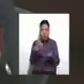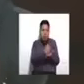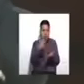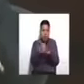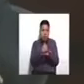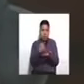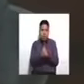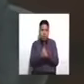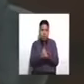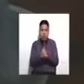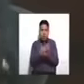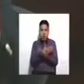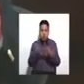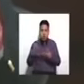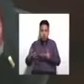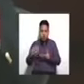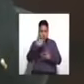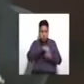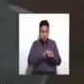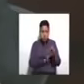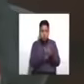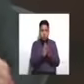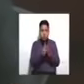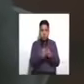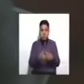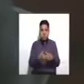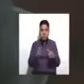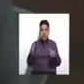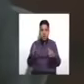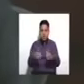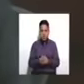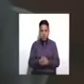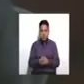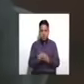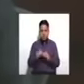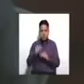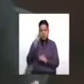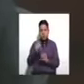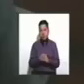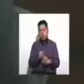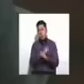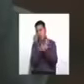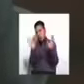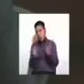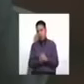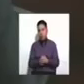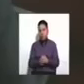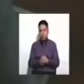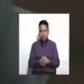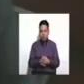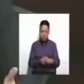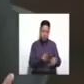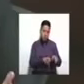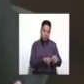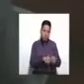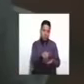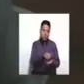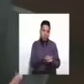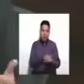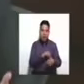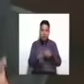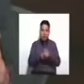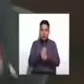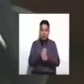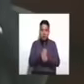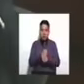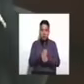utilidades de esa financiera iban a exceder las utilidades de ISAGE, claro, utilizando un flujo de caja descontado en los años